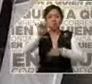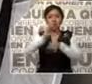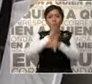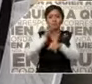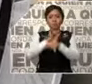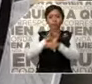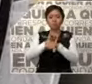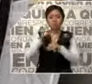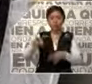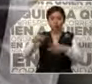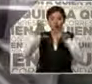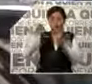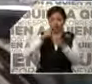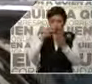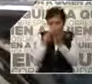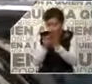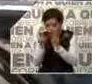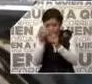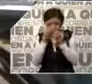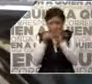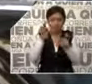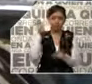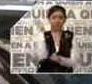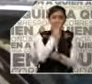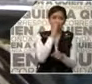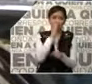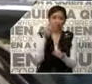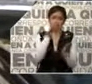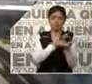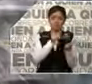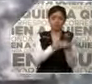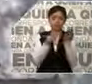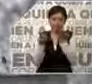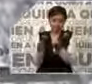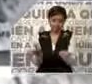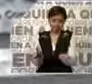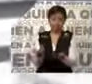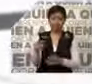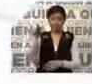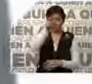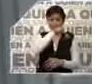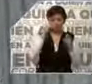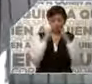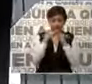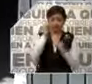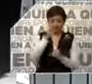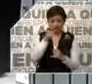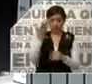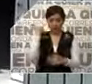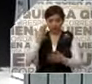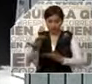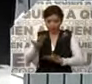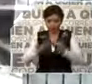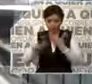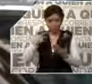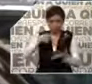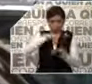están remarcados, que están alterados, que tienen documentación falsa, apócrifa. La dependencia no forma parte del trato en la